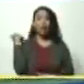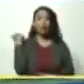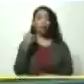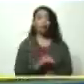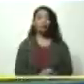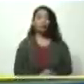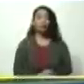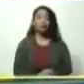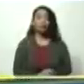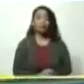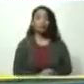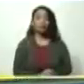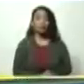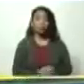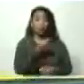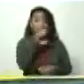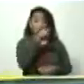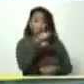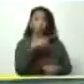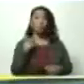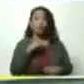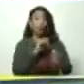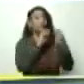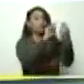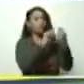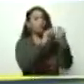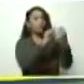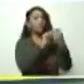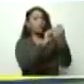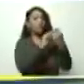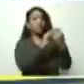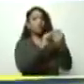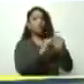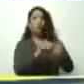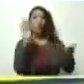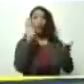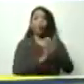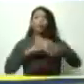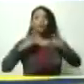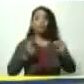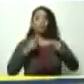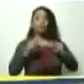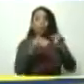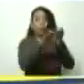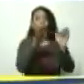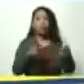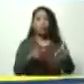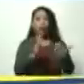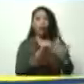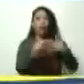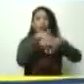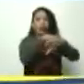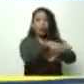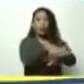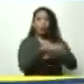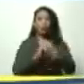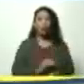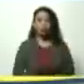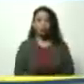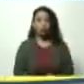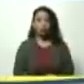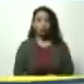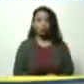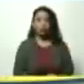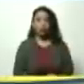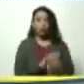con ellos tenemos diálogo permanente y vamos a reactivar la mesa de diálogo inclusivo de